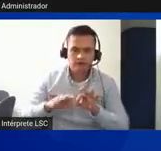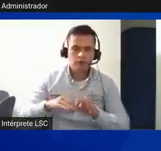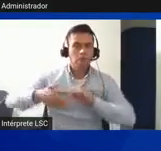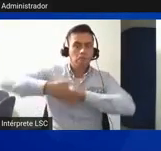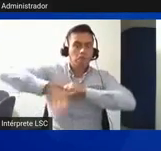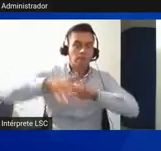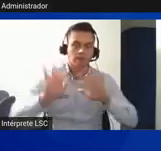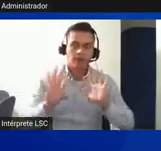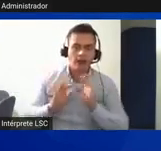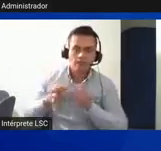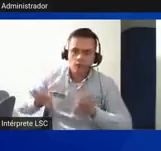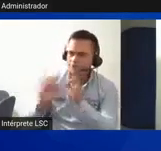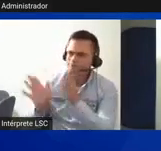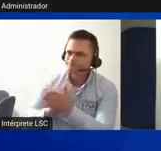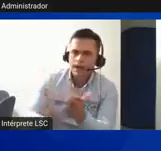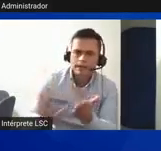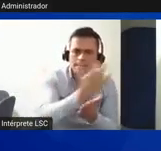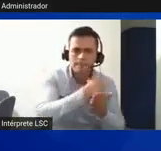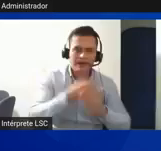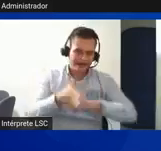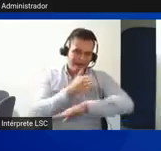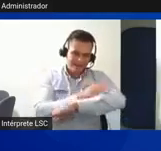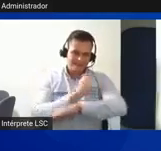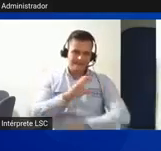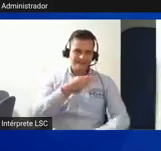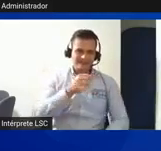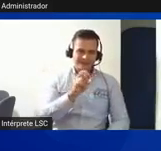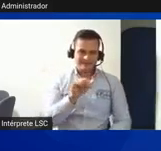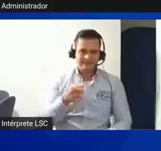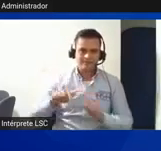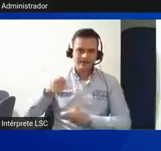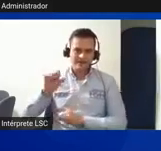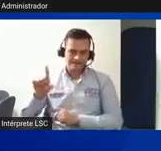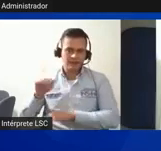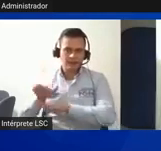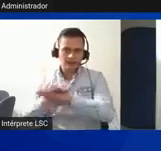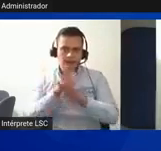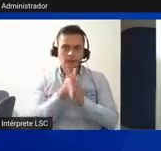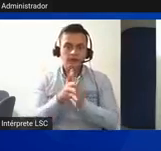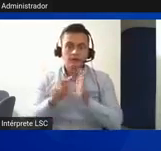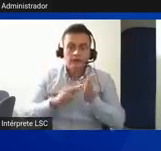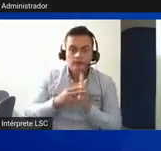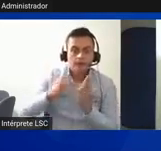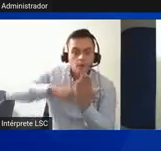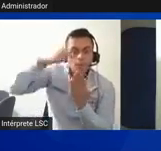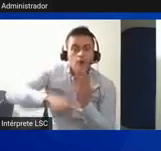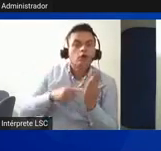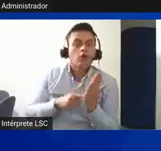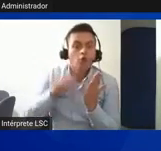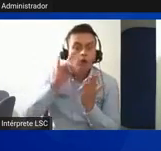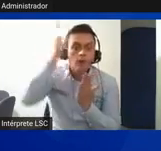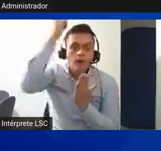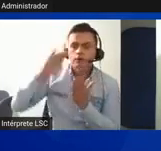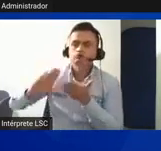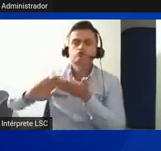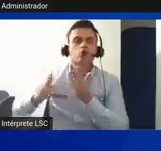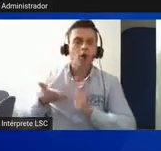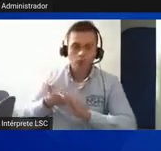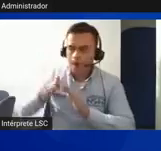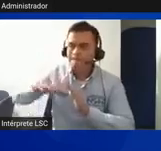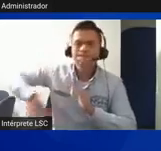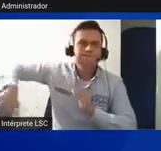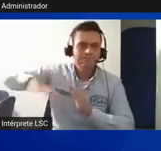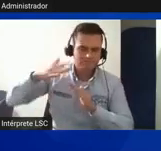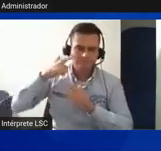Cristian y Gabriel, pues esto es un proyecto que se construyó con la comunidad que se construyó con todas estas personas que sufren de